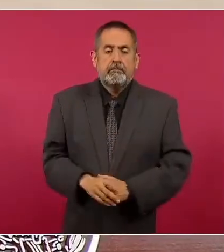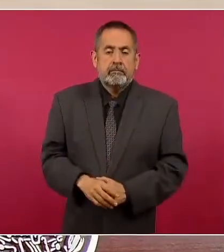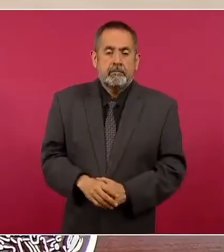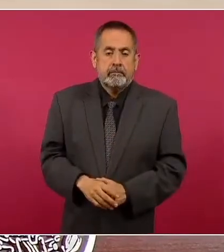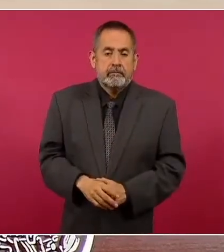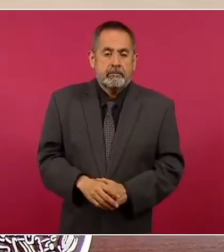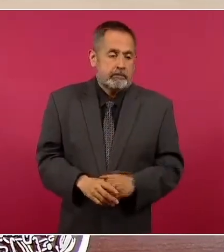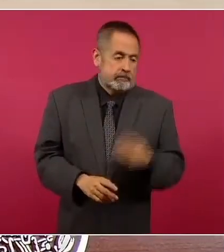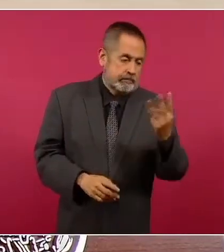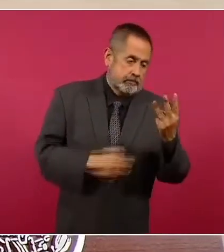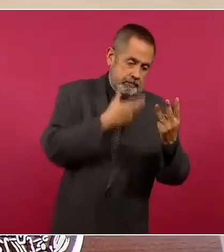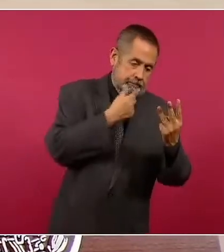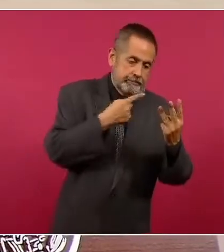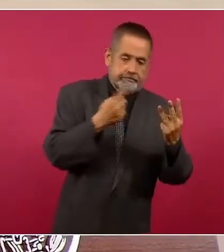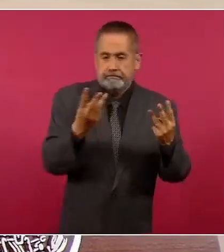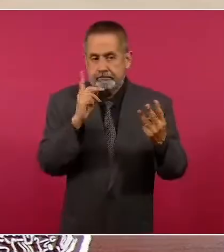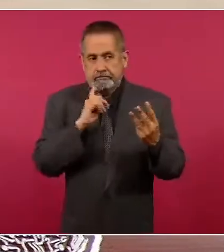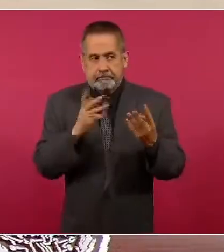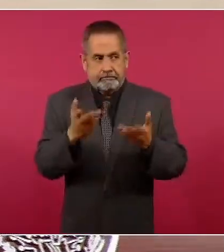porque es tres hombres.